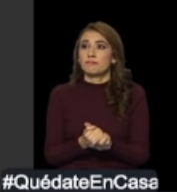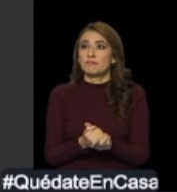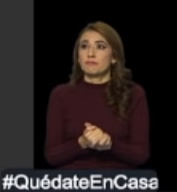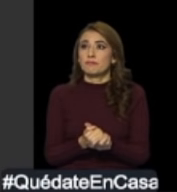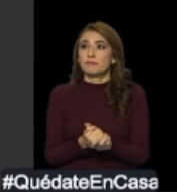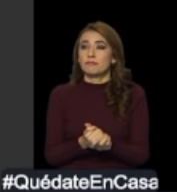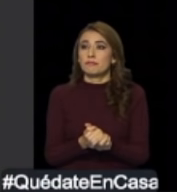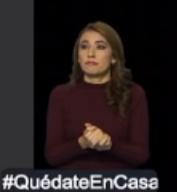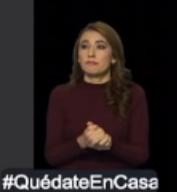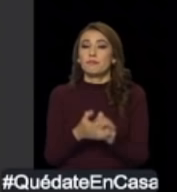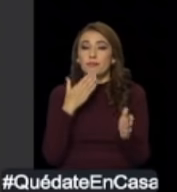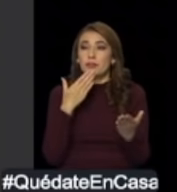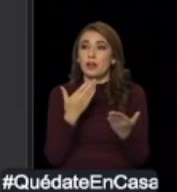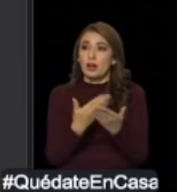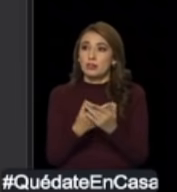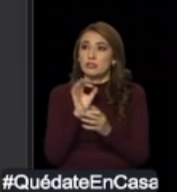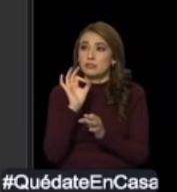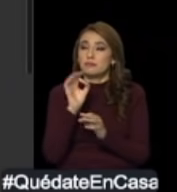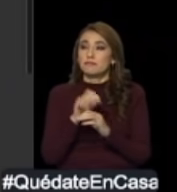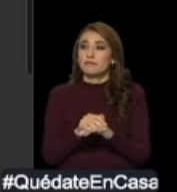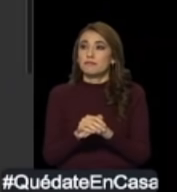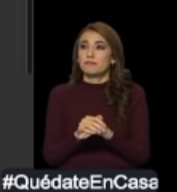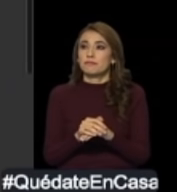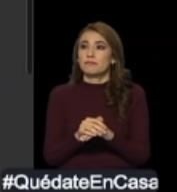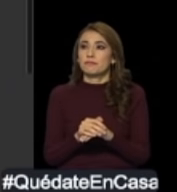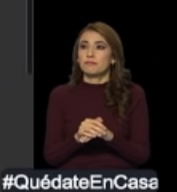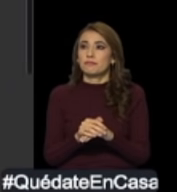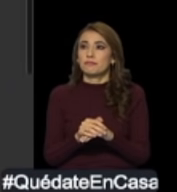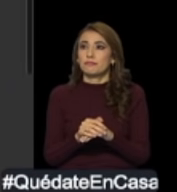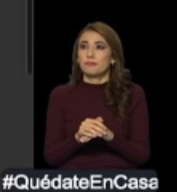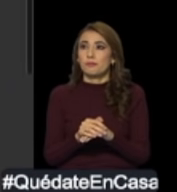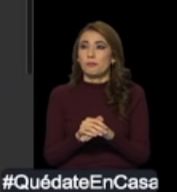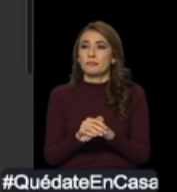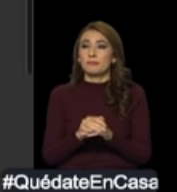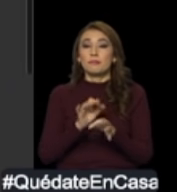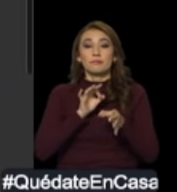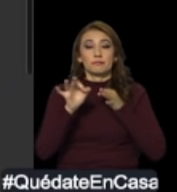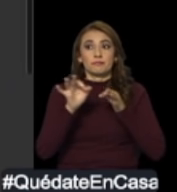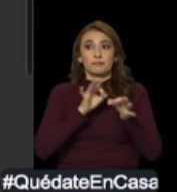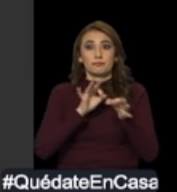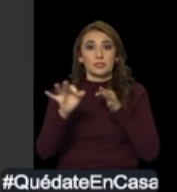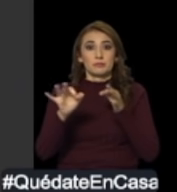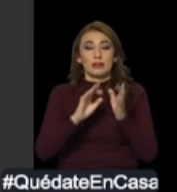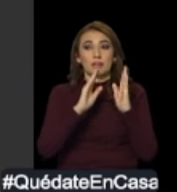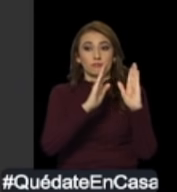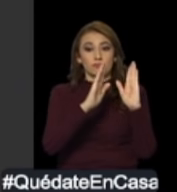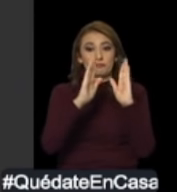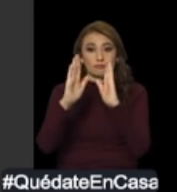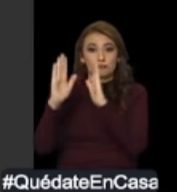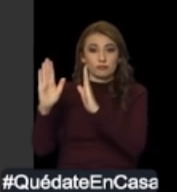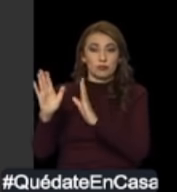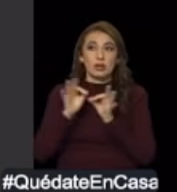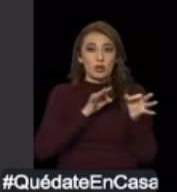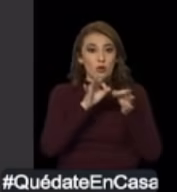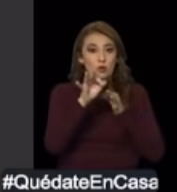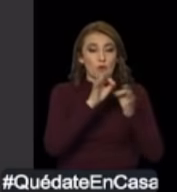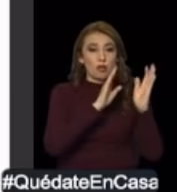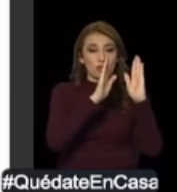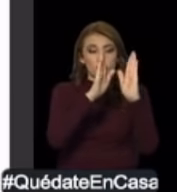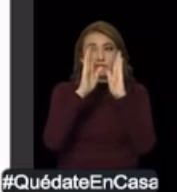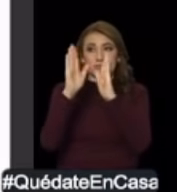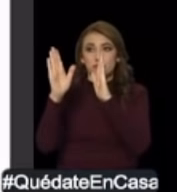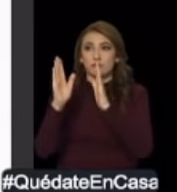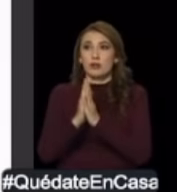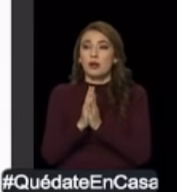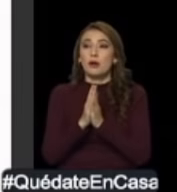va creando. Muchas gracias. Y voy a ir detallando cada uno de los elementos.